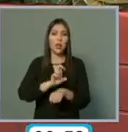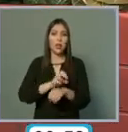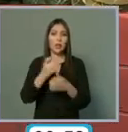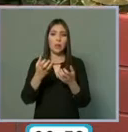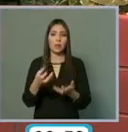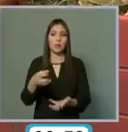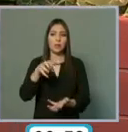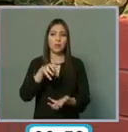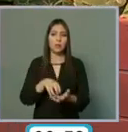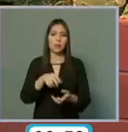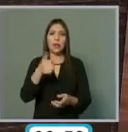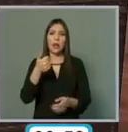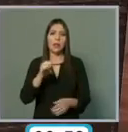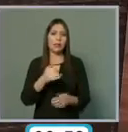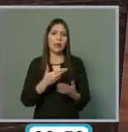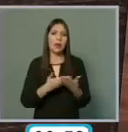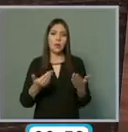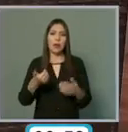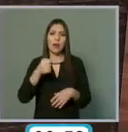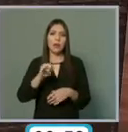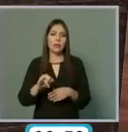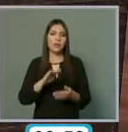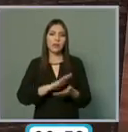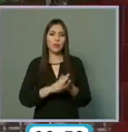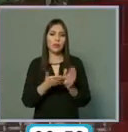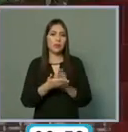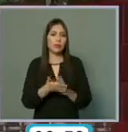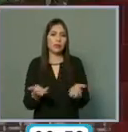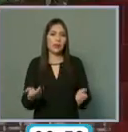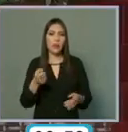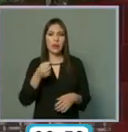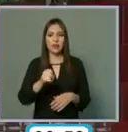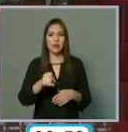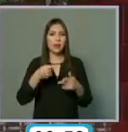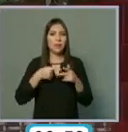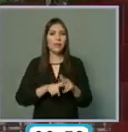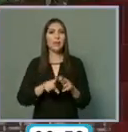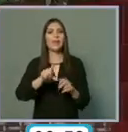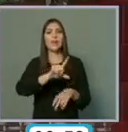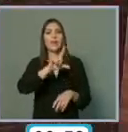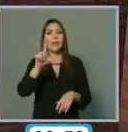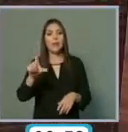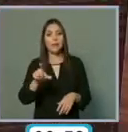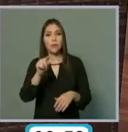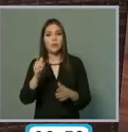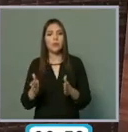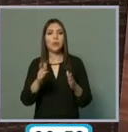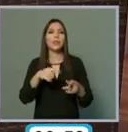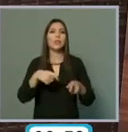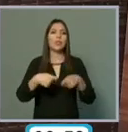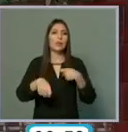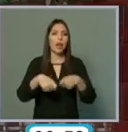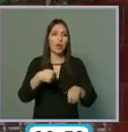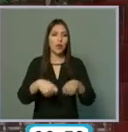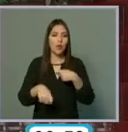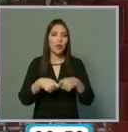cualquier todo. mercado y doble tortilla, Claro, arroz y huevo. Ahí es el origen, ¿no? En Cuautla, Morelos. Después empezaron con